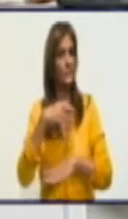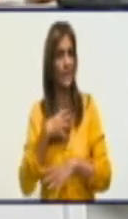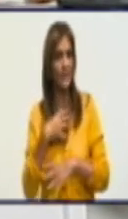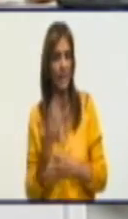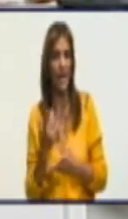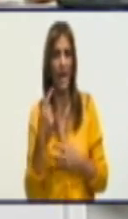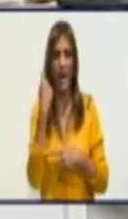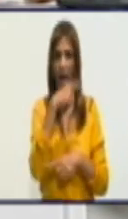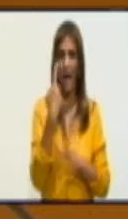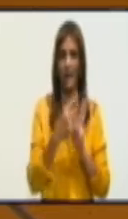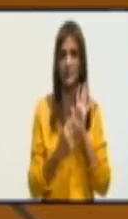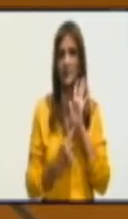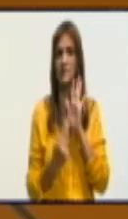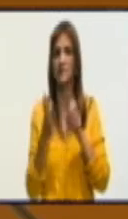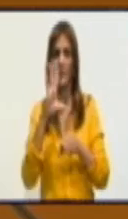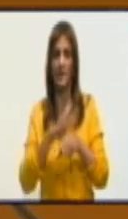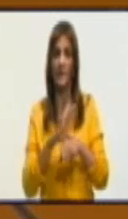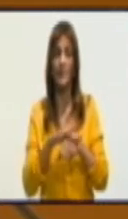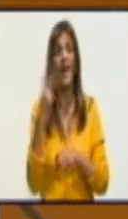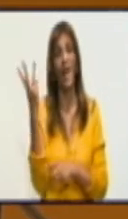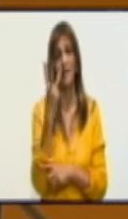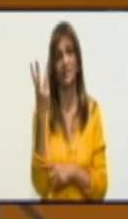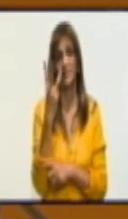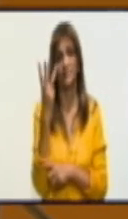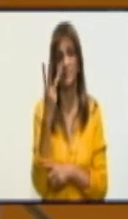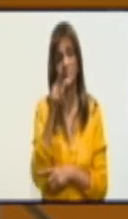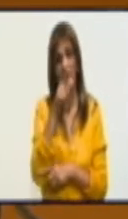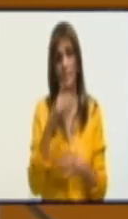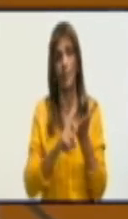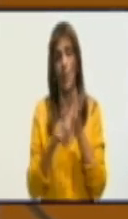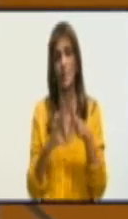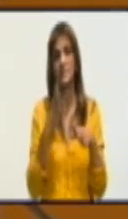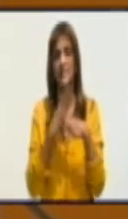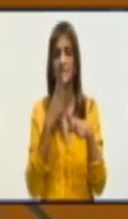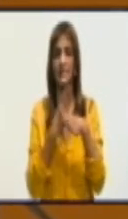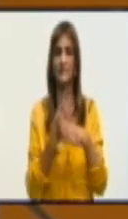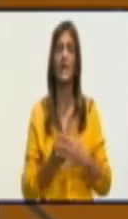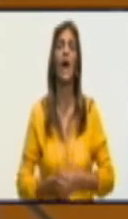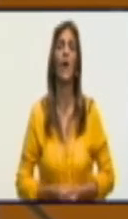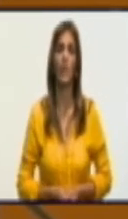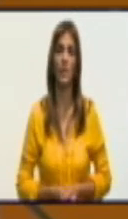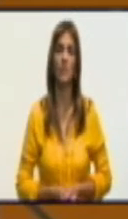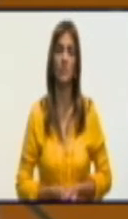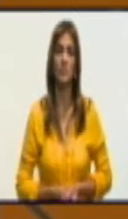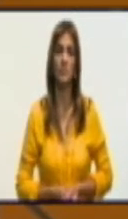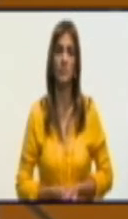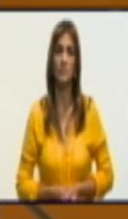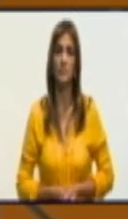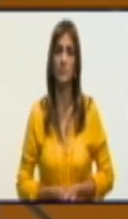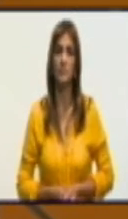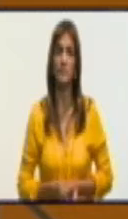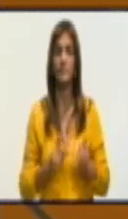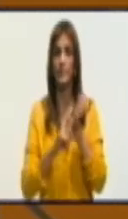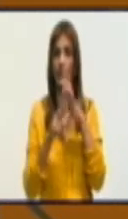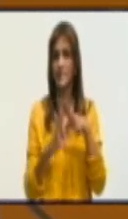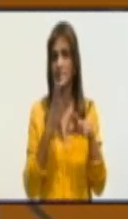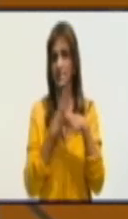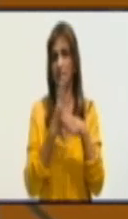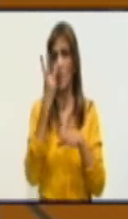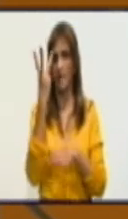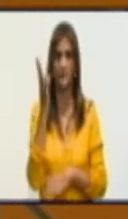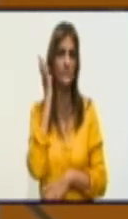bien. Ellas están en Santiago de Cuba, que es el protocolo a seguir en el caso de los embarazadas y los niños. Están en Santiago de Cuba estable,